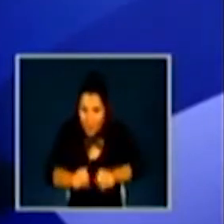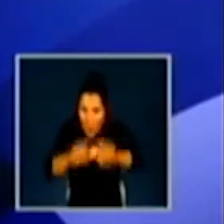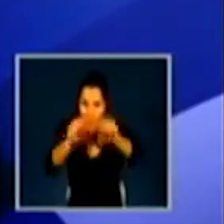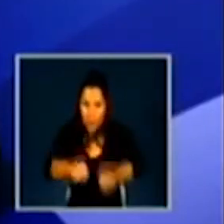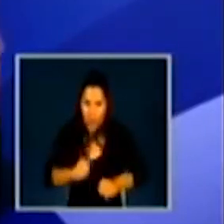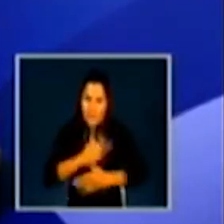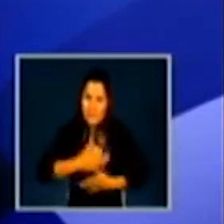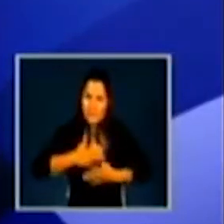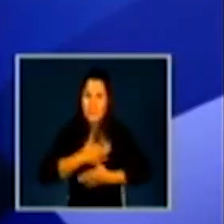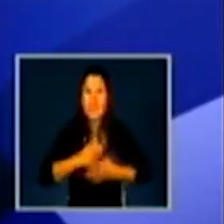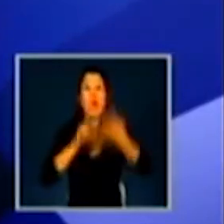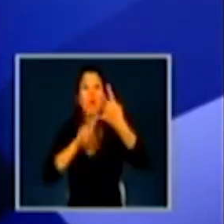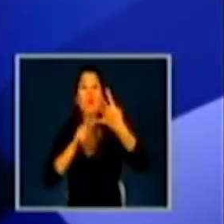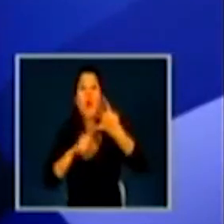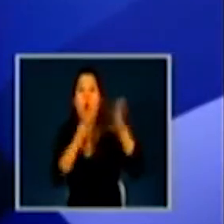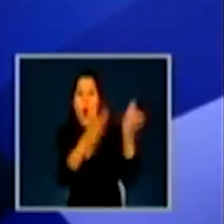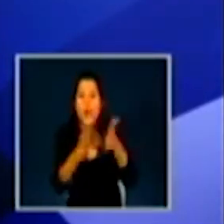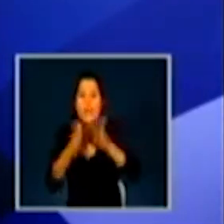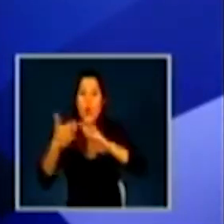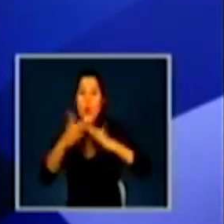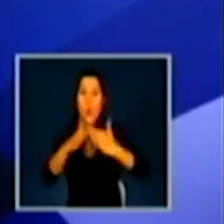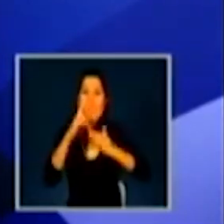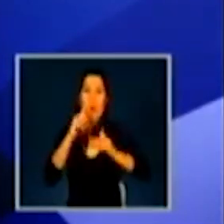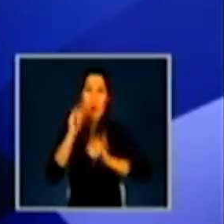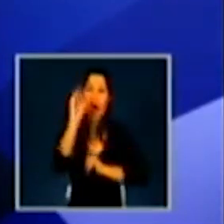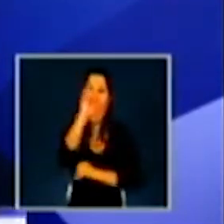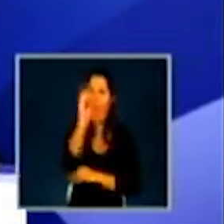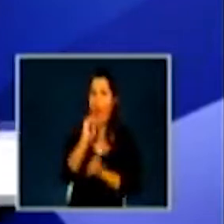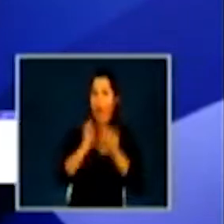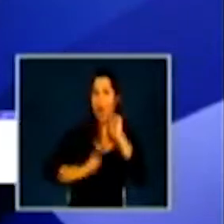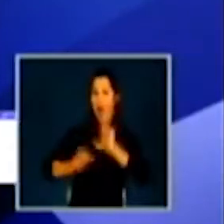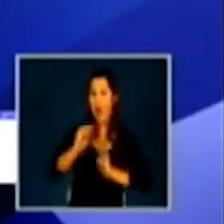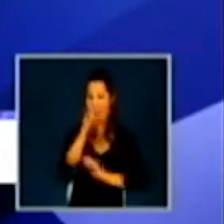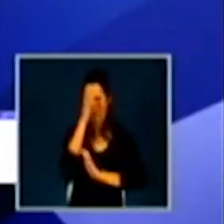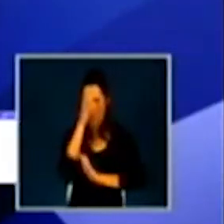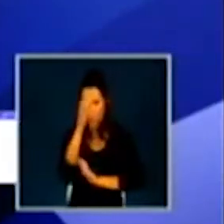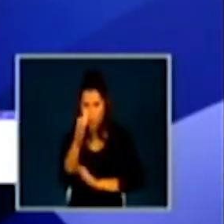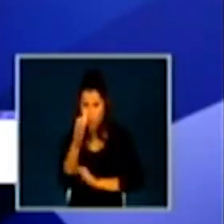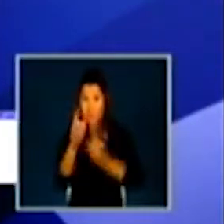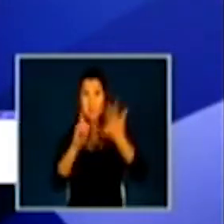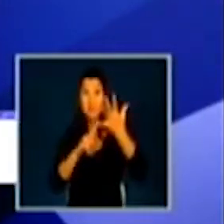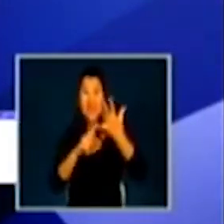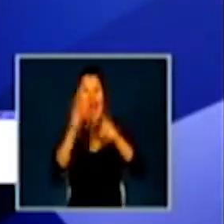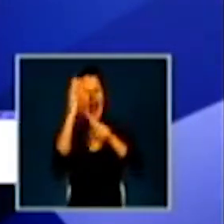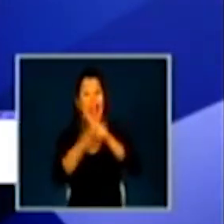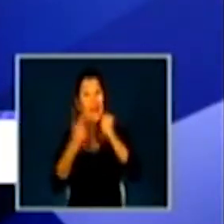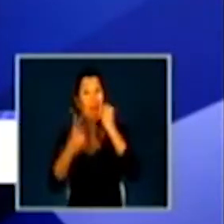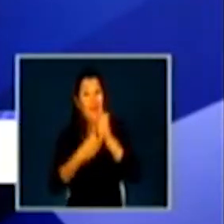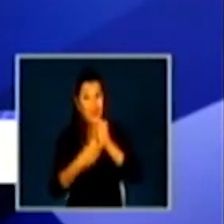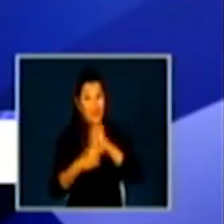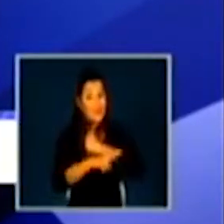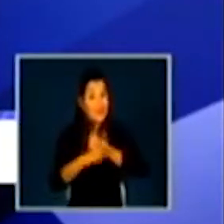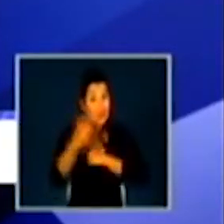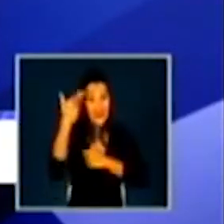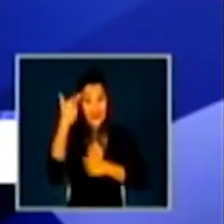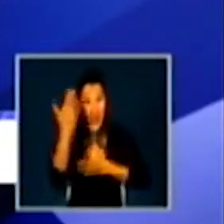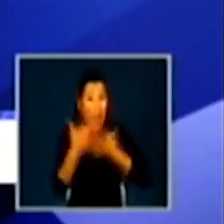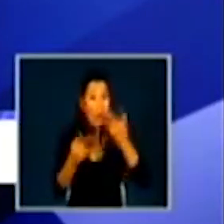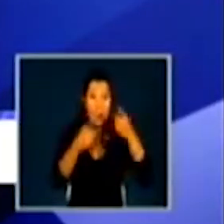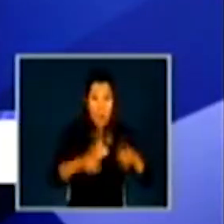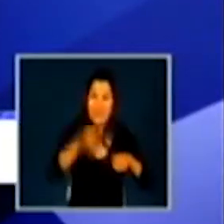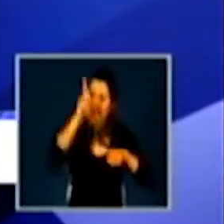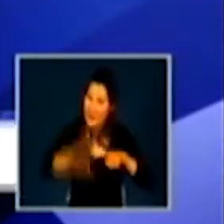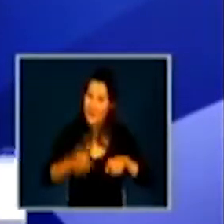organización comunal para el arte, para la cultura. Cada vez que se comete un crimen tiene que haber una pena y hay que hacer responsable a las personas, pero tiene que